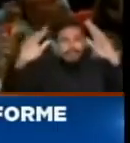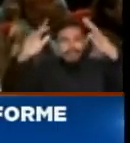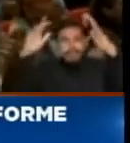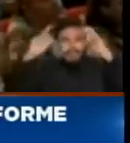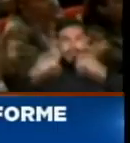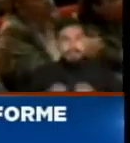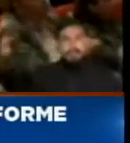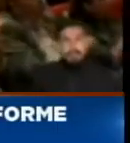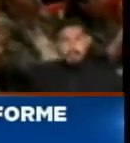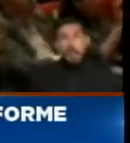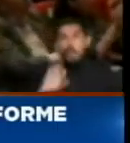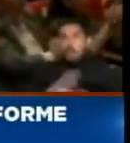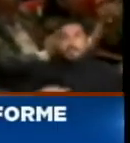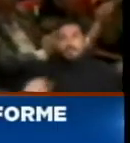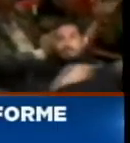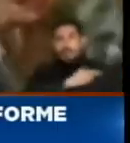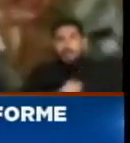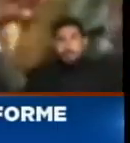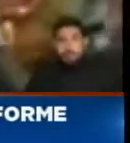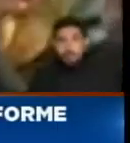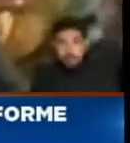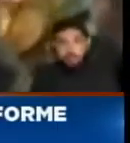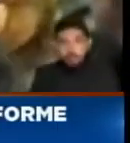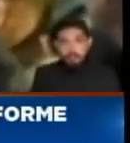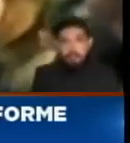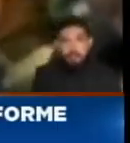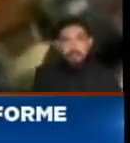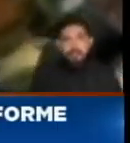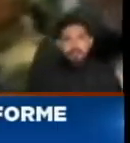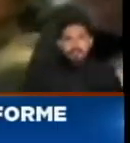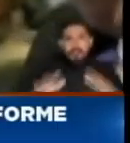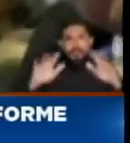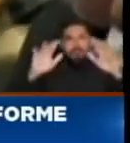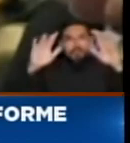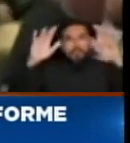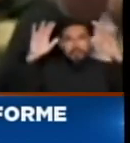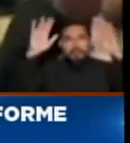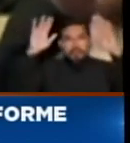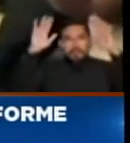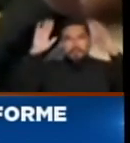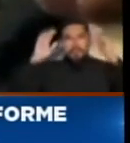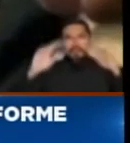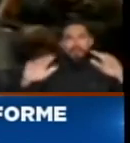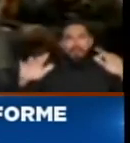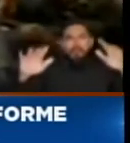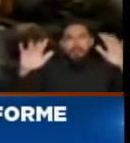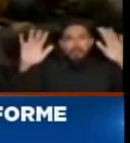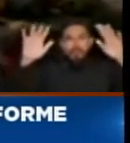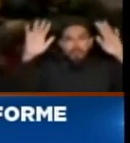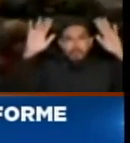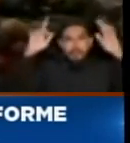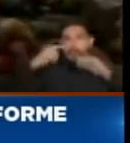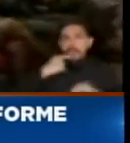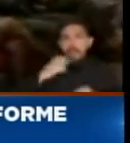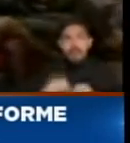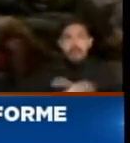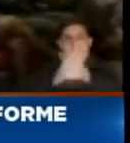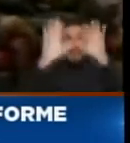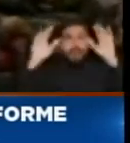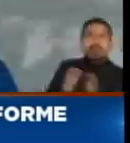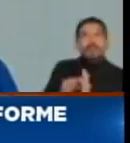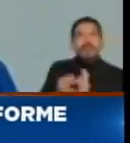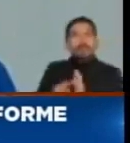de la seguridad, destacando la labor de la policía y Fuerzas Armadas en la lucha contra la delincuencia organizada y el